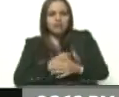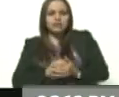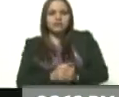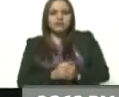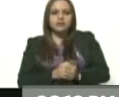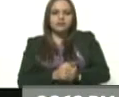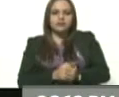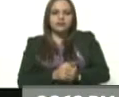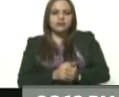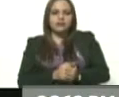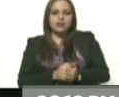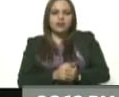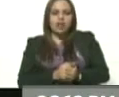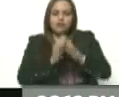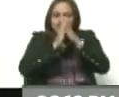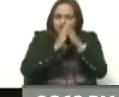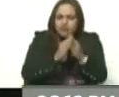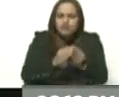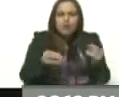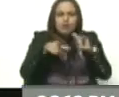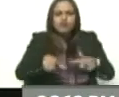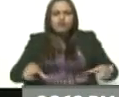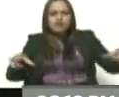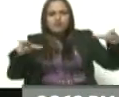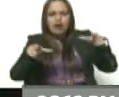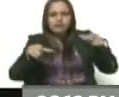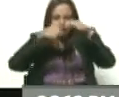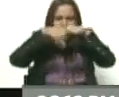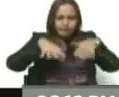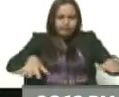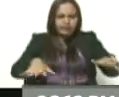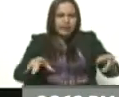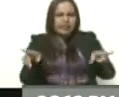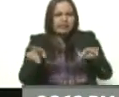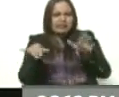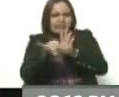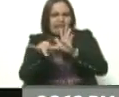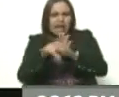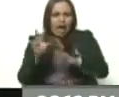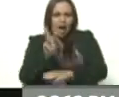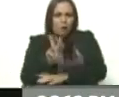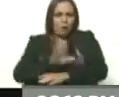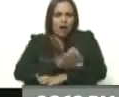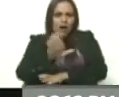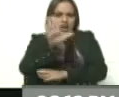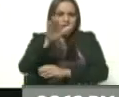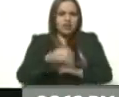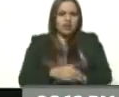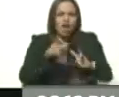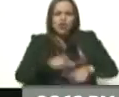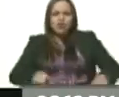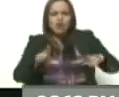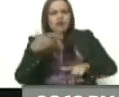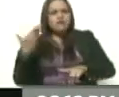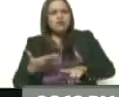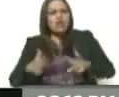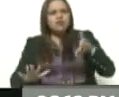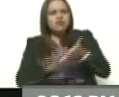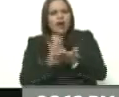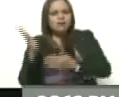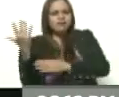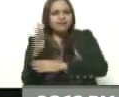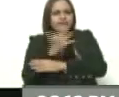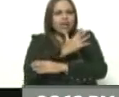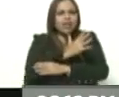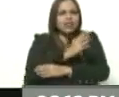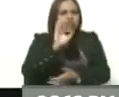aleatorio a lo largo de toda la falda del Guarayra Repano, pulmón vegetal de esta noble ciudad de Caracas,